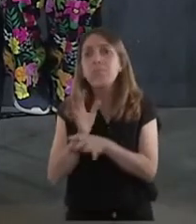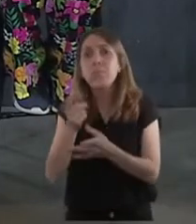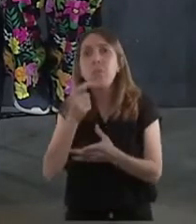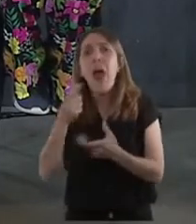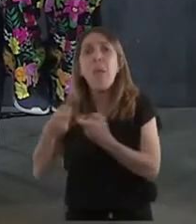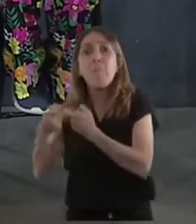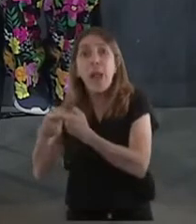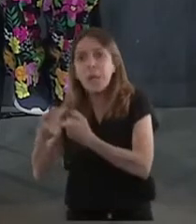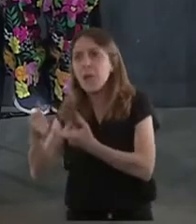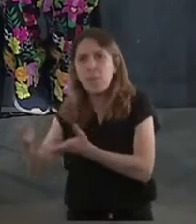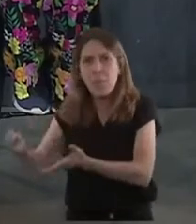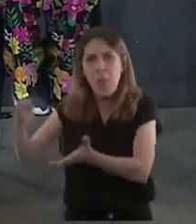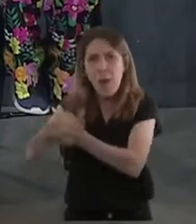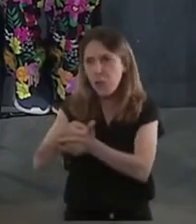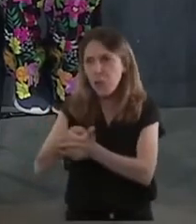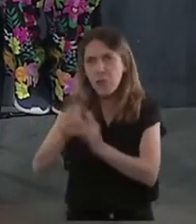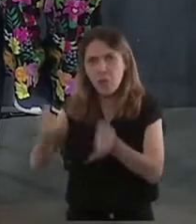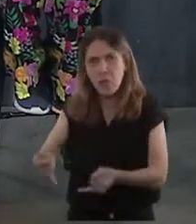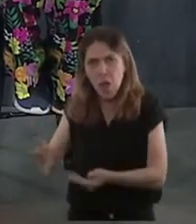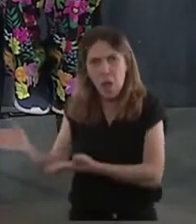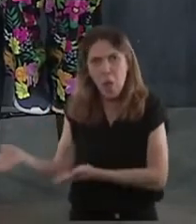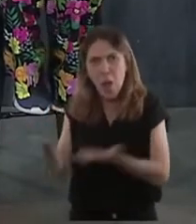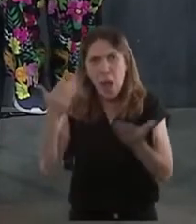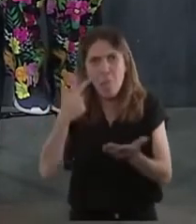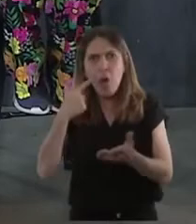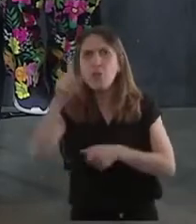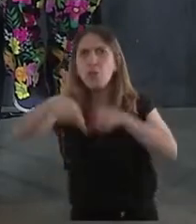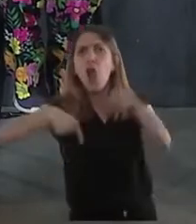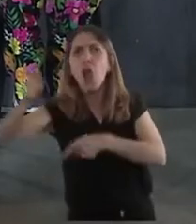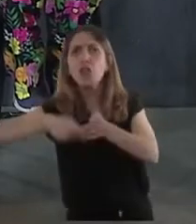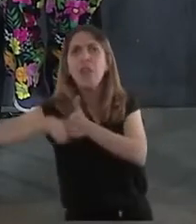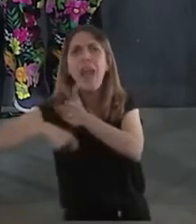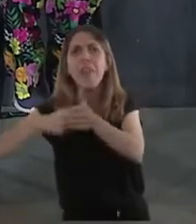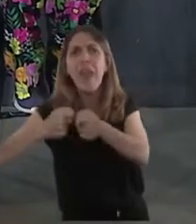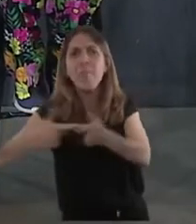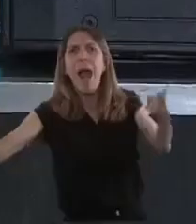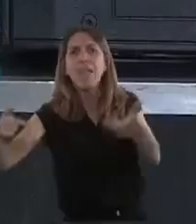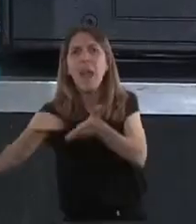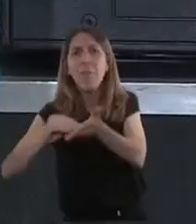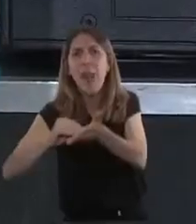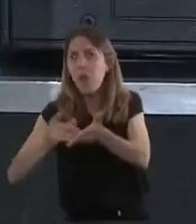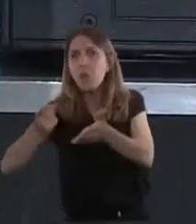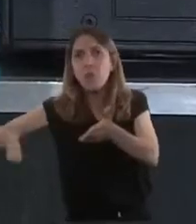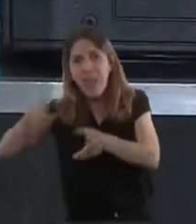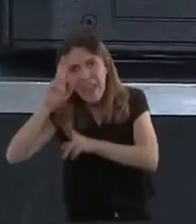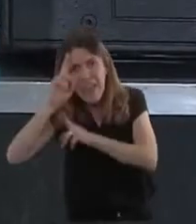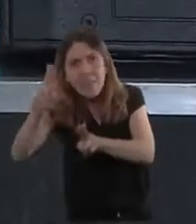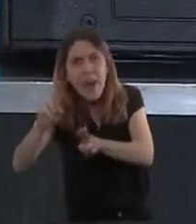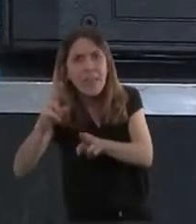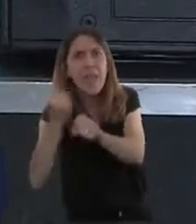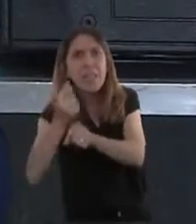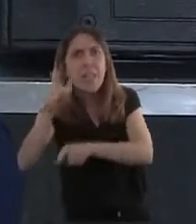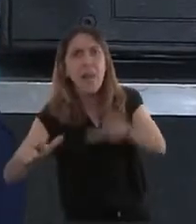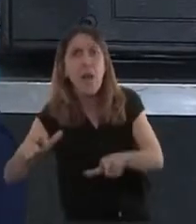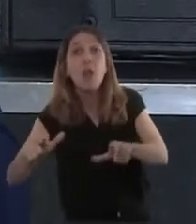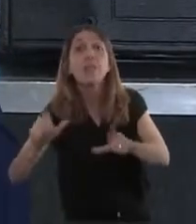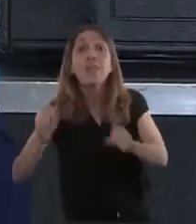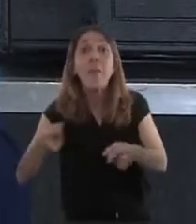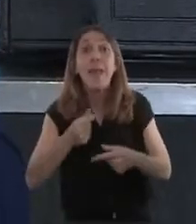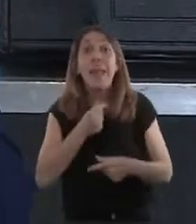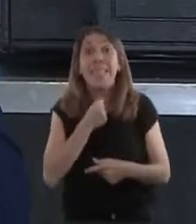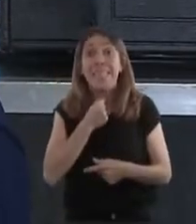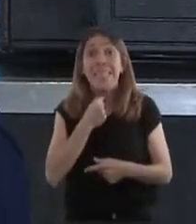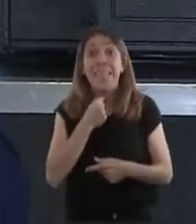inviertan, arriesguen, den empleo, respeten a sus trabajadores. Y queremos trabajadores